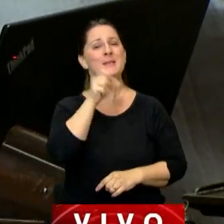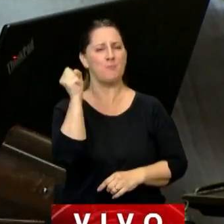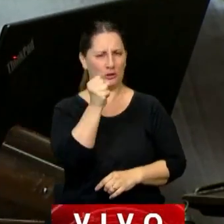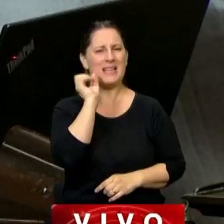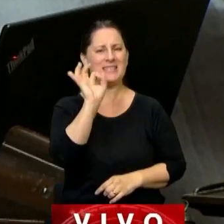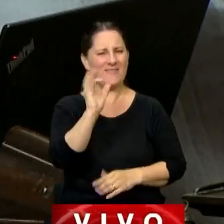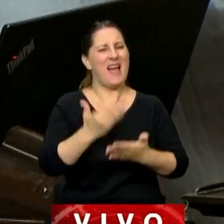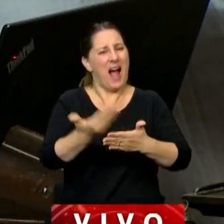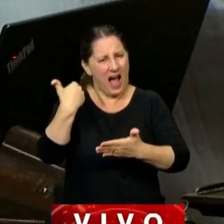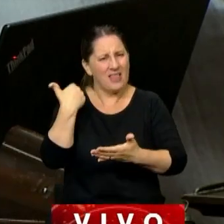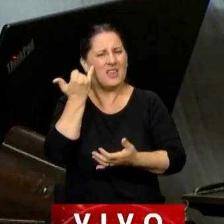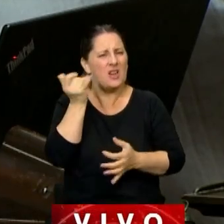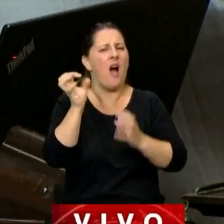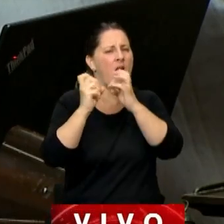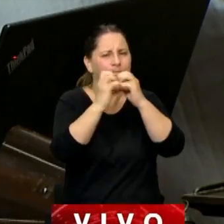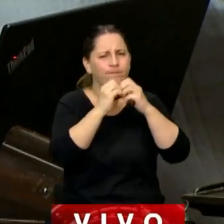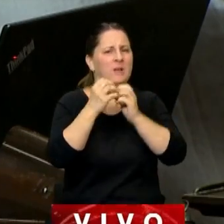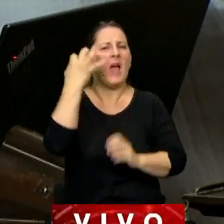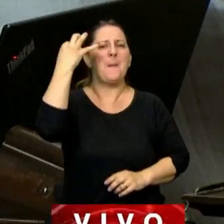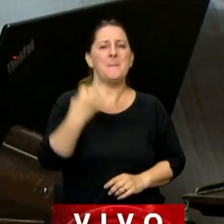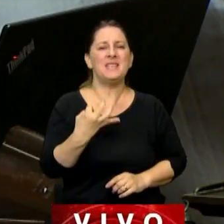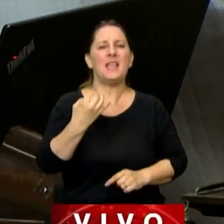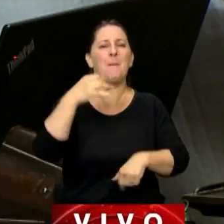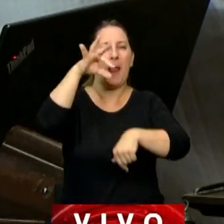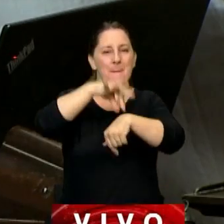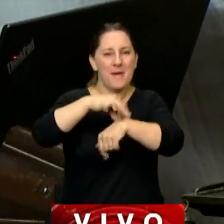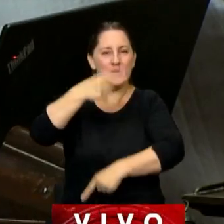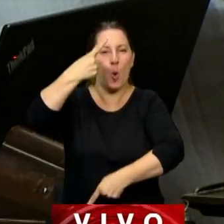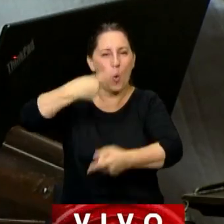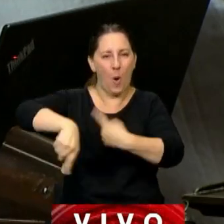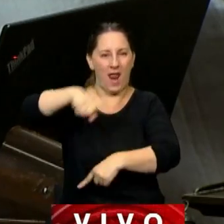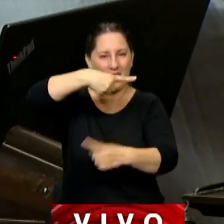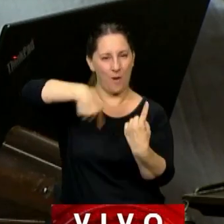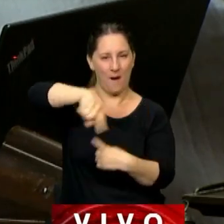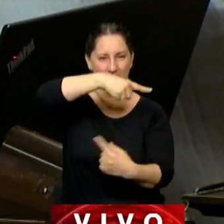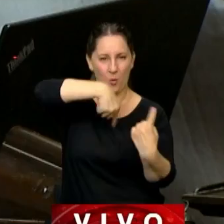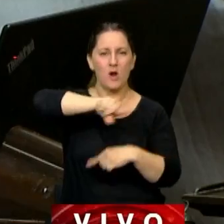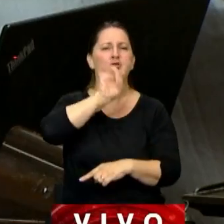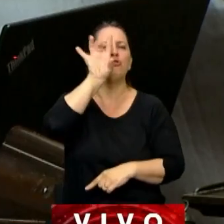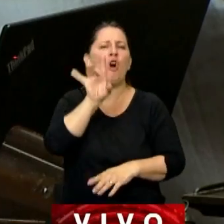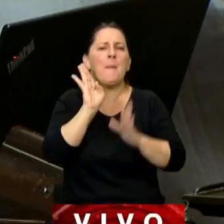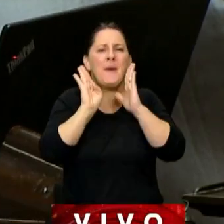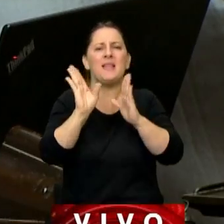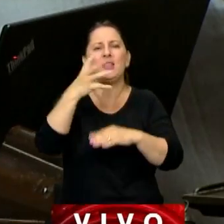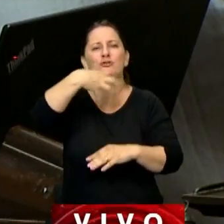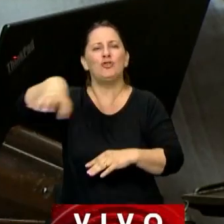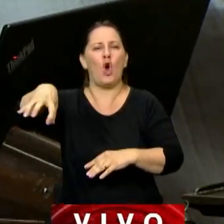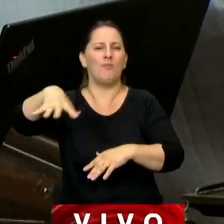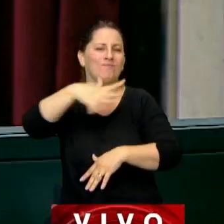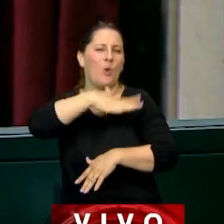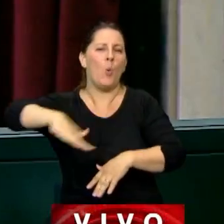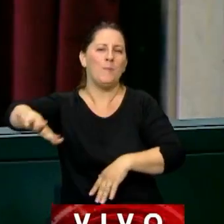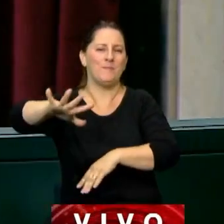que ya había un tratamiento especial para las guardias, pero estaba limitado solo a zonas desfavorables